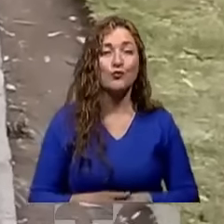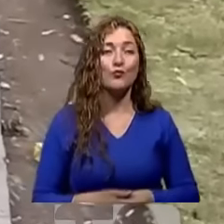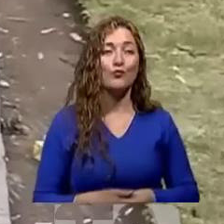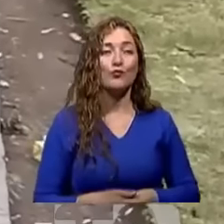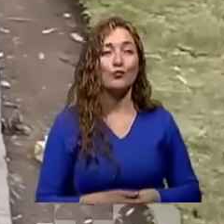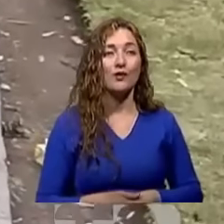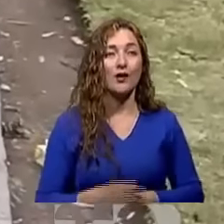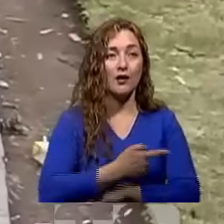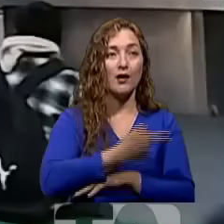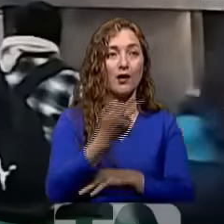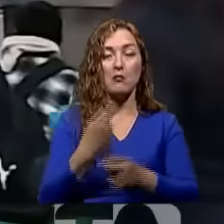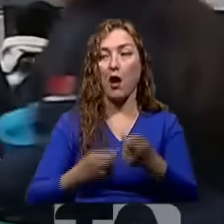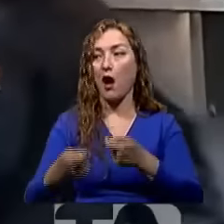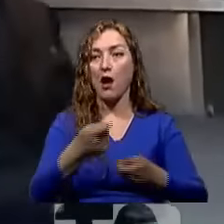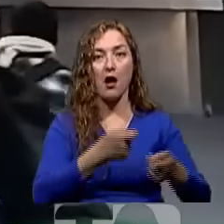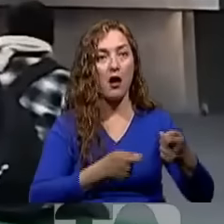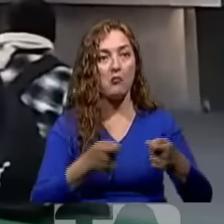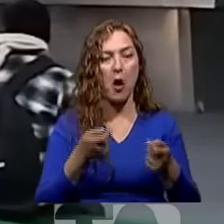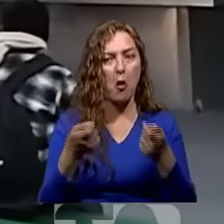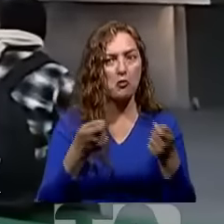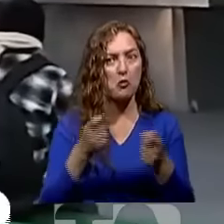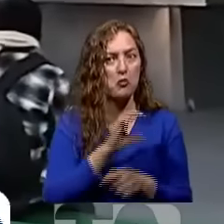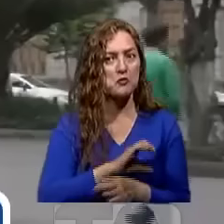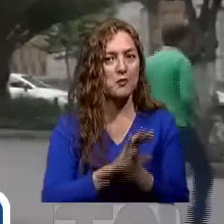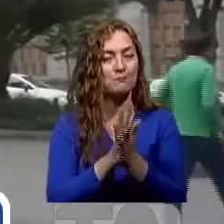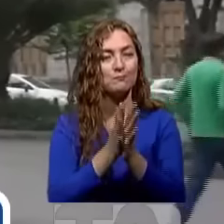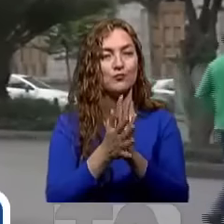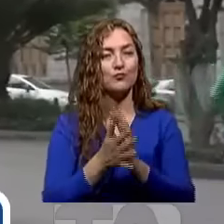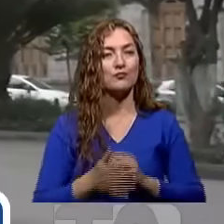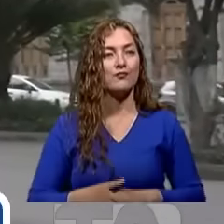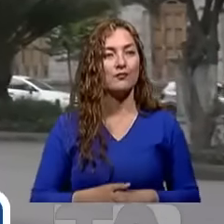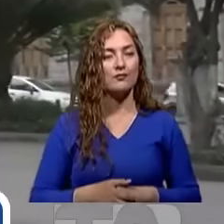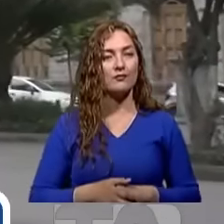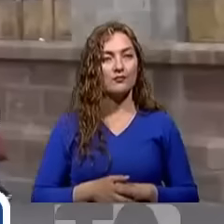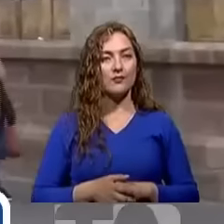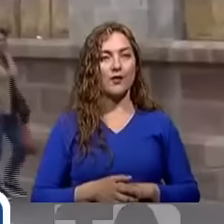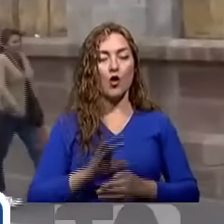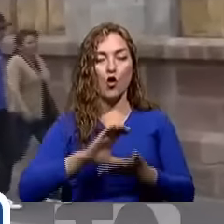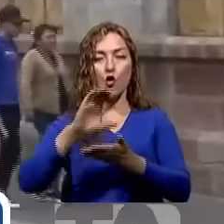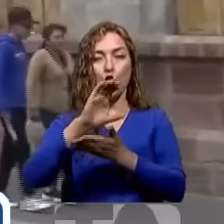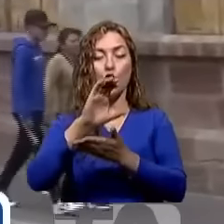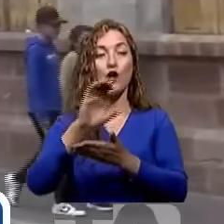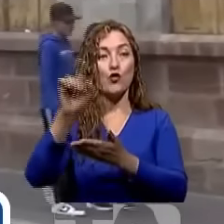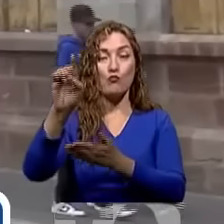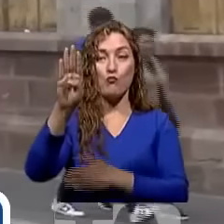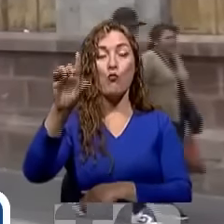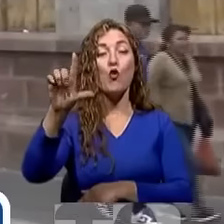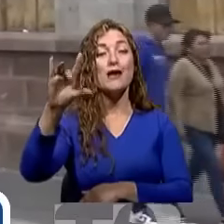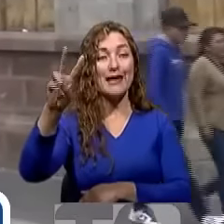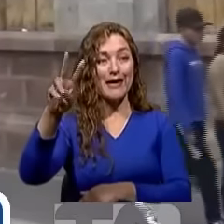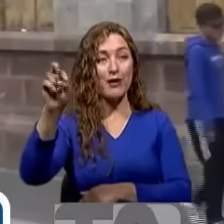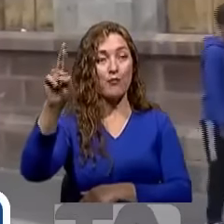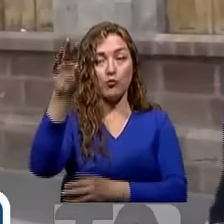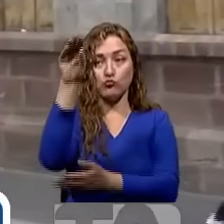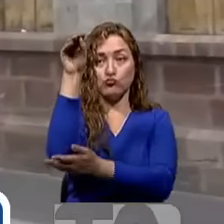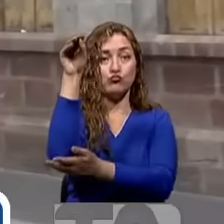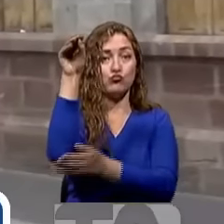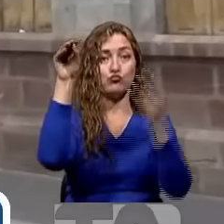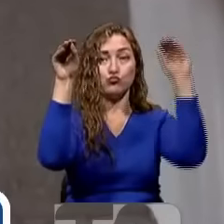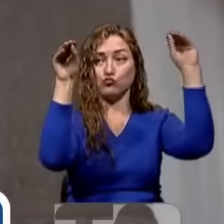comercio informal avanza sin ningún control municipal. Frente al Colegio Bolívar se colocaron estos bustos de